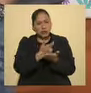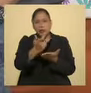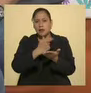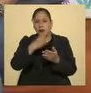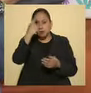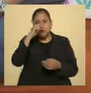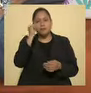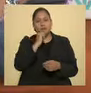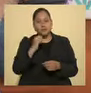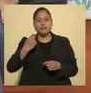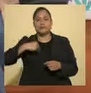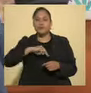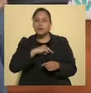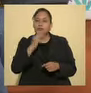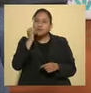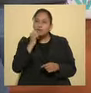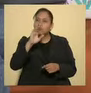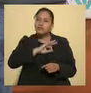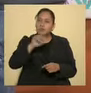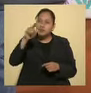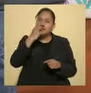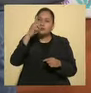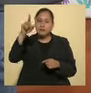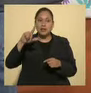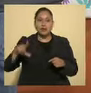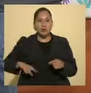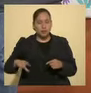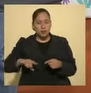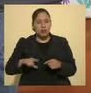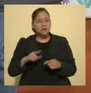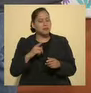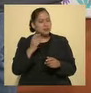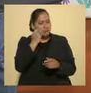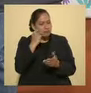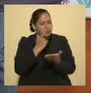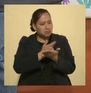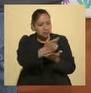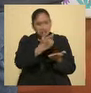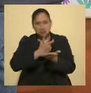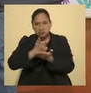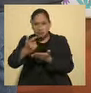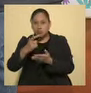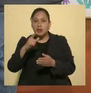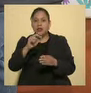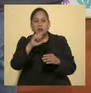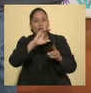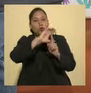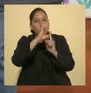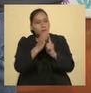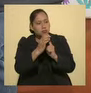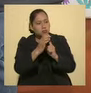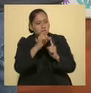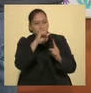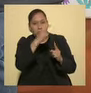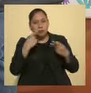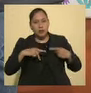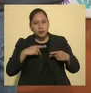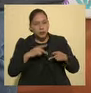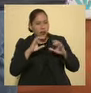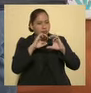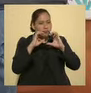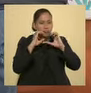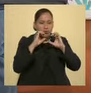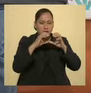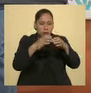ahorita podemos decir, es una inversión que el gobierno invierte recursos junto con el comité organizador y ahí está,